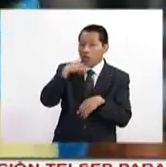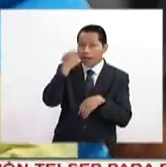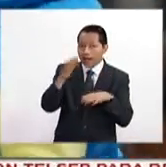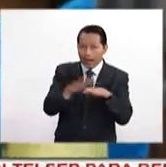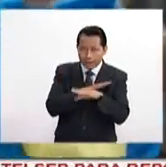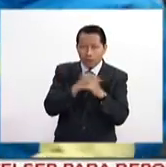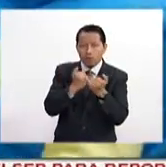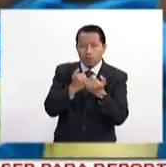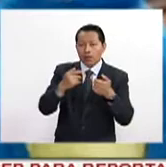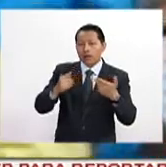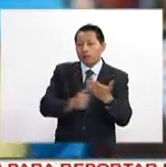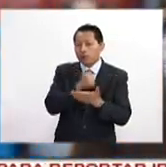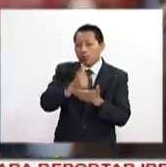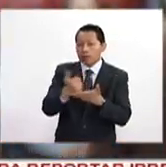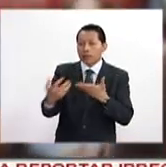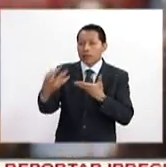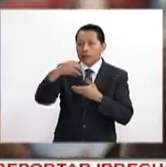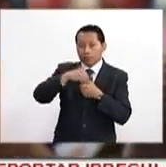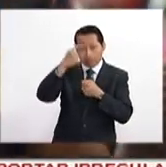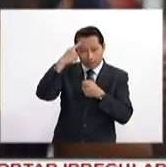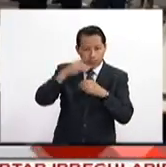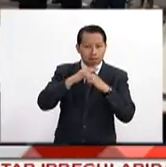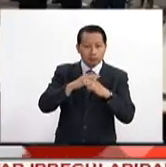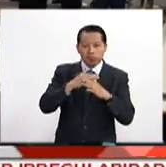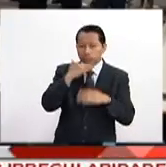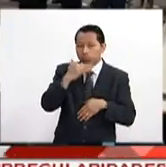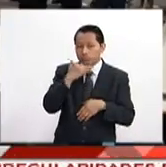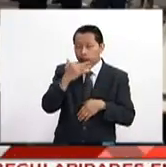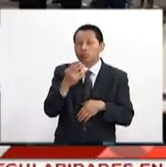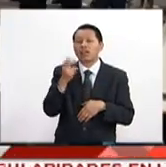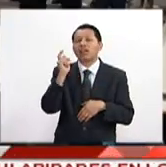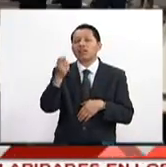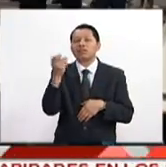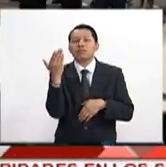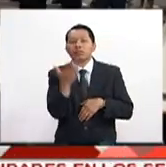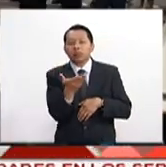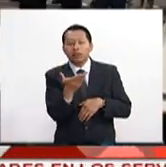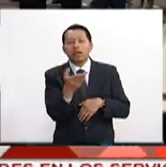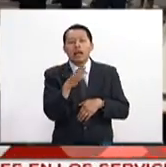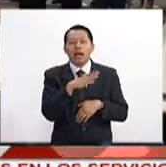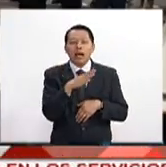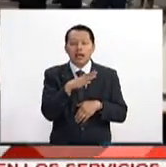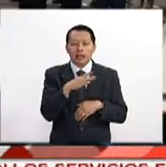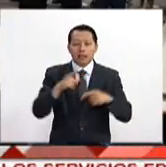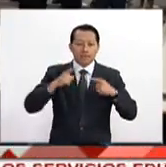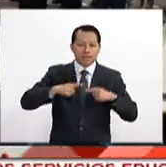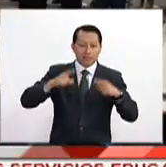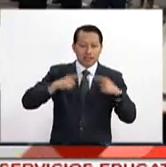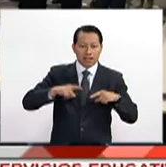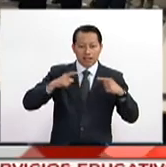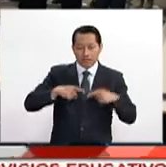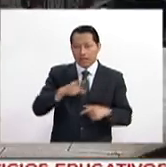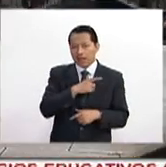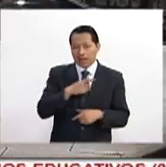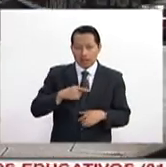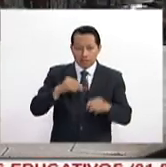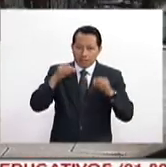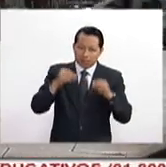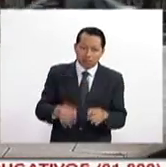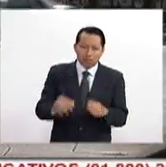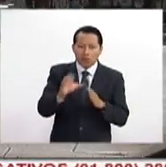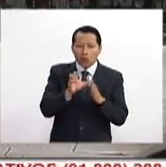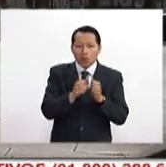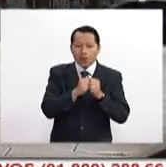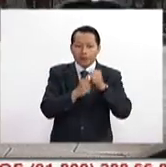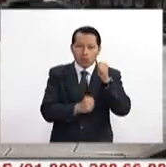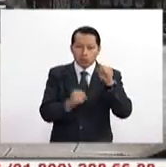la ciudadanía a las labores anticorrupción. Para ello pidieron que se cree una fiscalía que sirva, una reforma constitucional